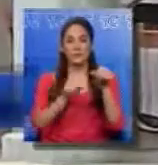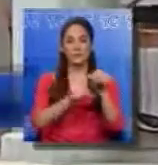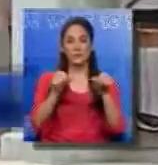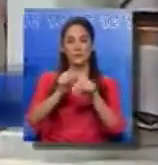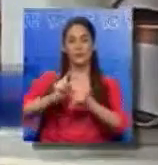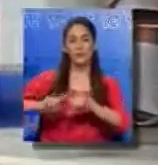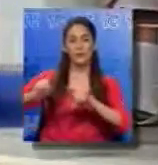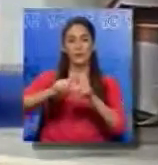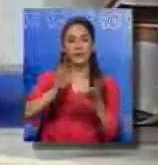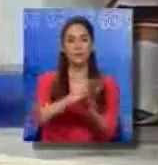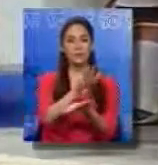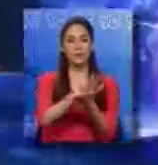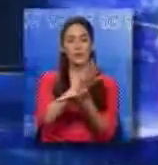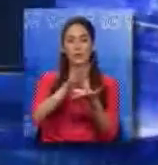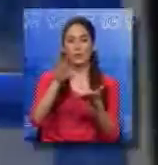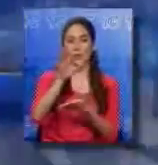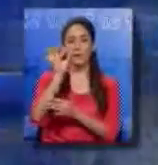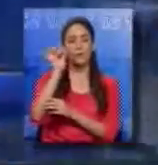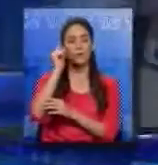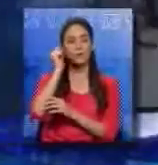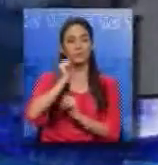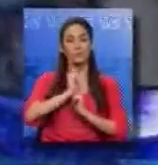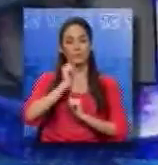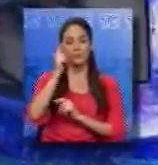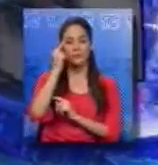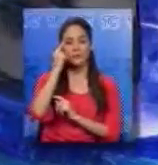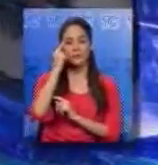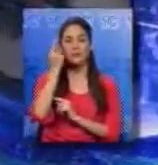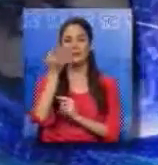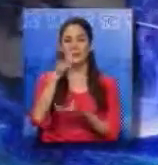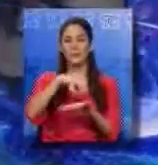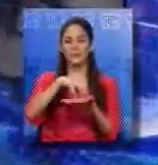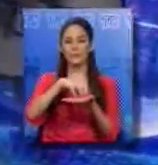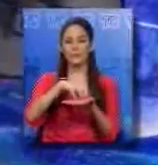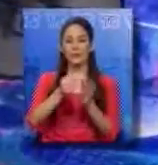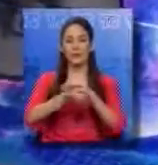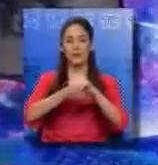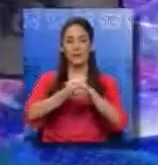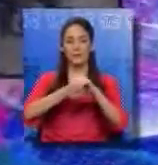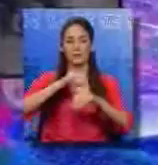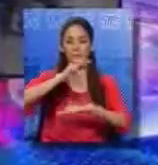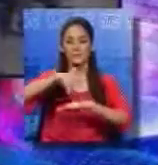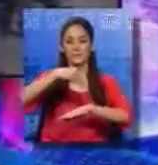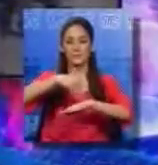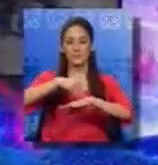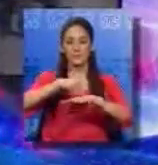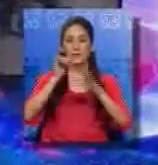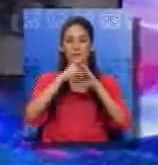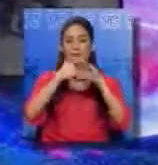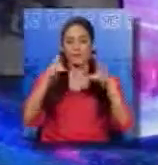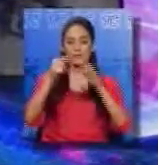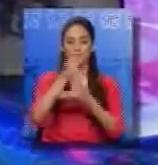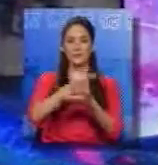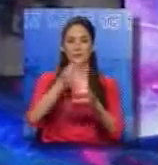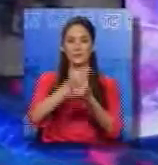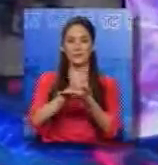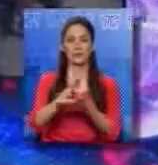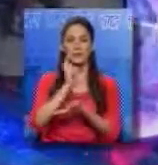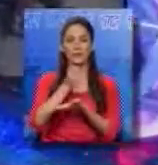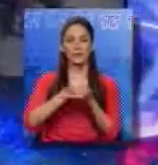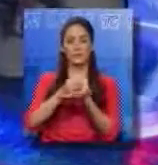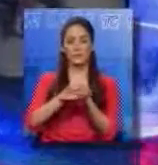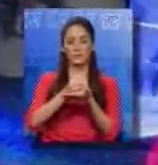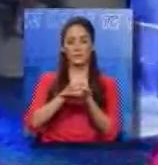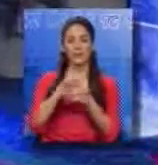las instituciones educativas fiscales de las siguientes provincias: Galápagos, Manabí, Santa Elena, Guayas,